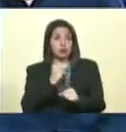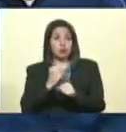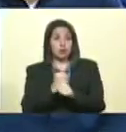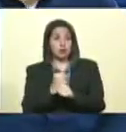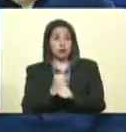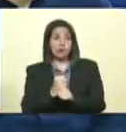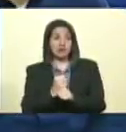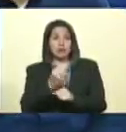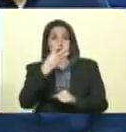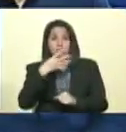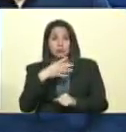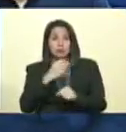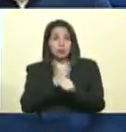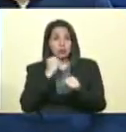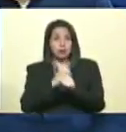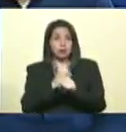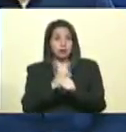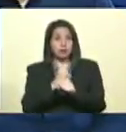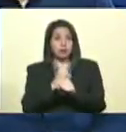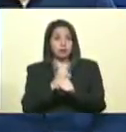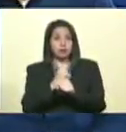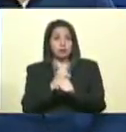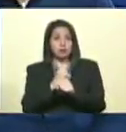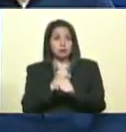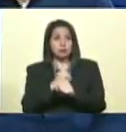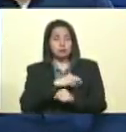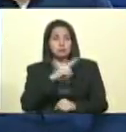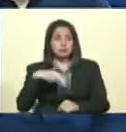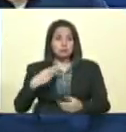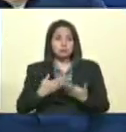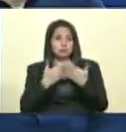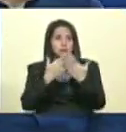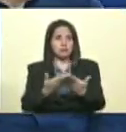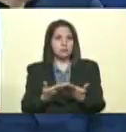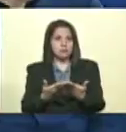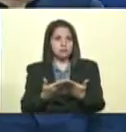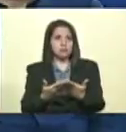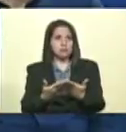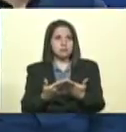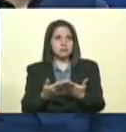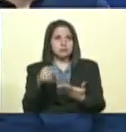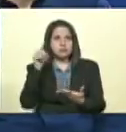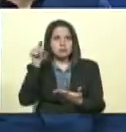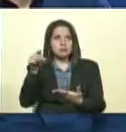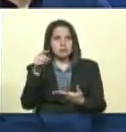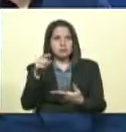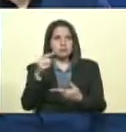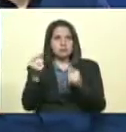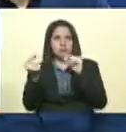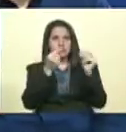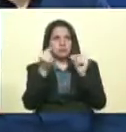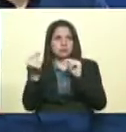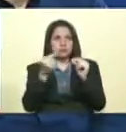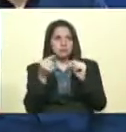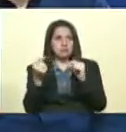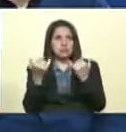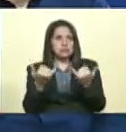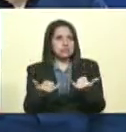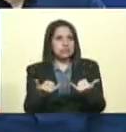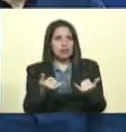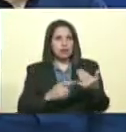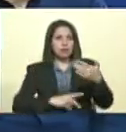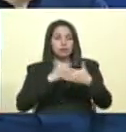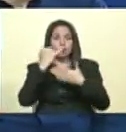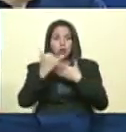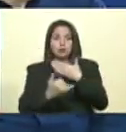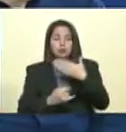buen vivir de los trabajadores. Nosotros queremos hacerle entrega a usted de este ya discutido este proyecto